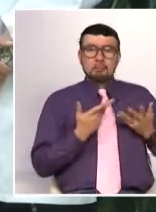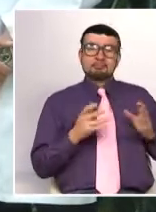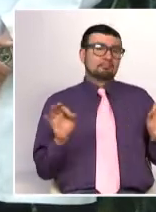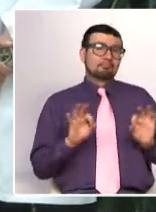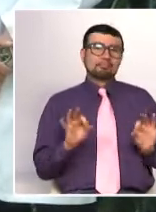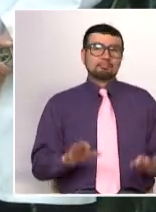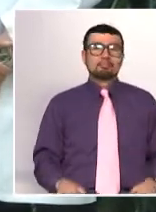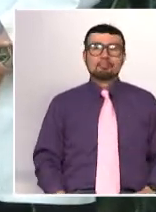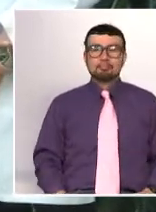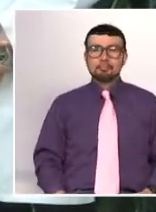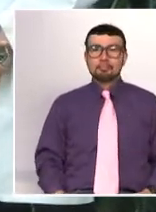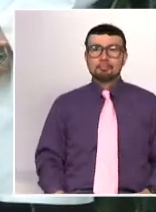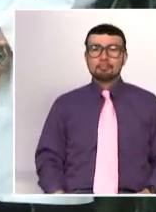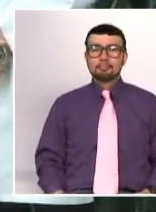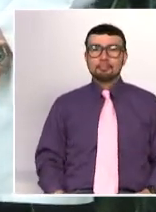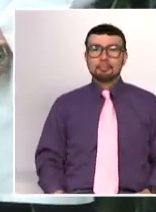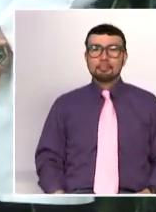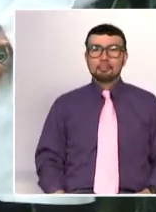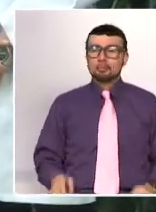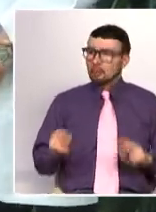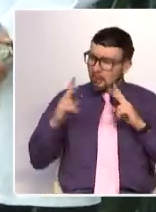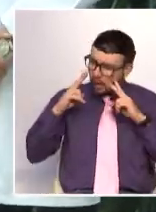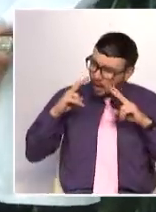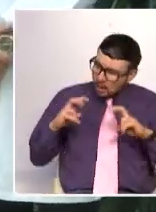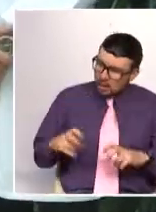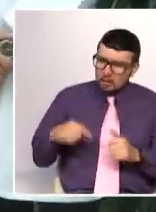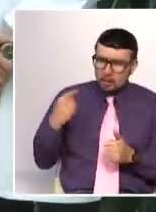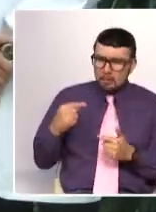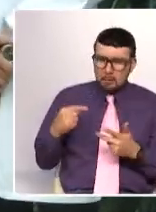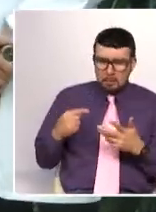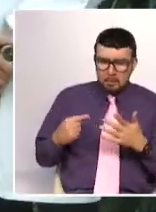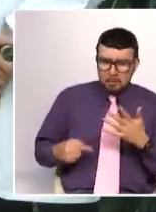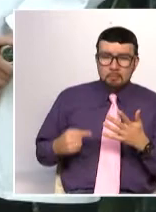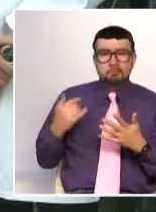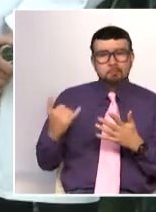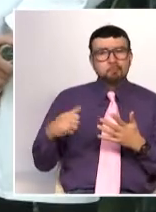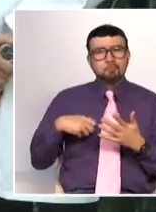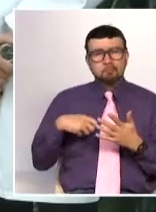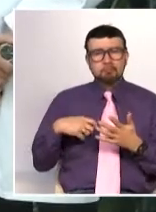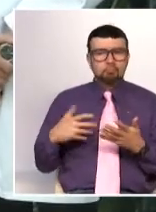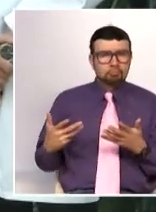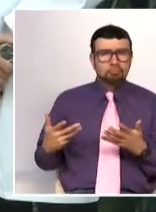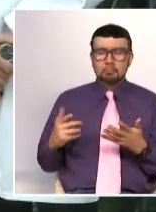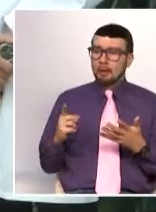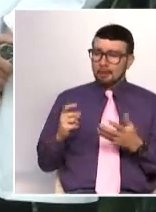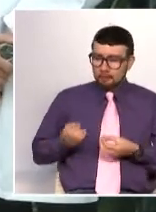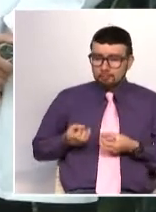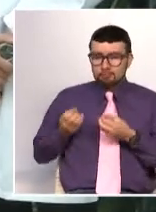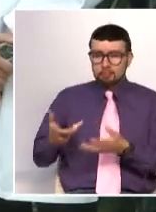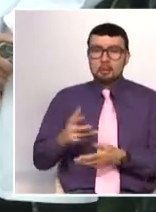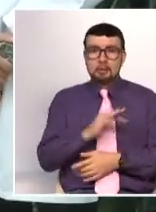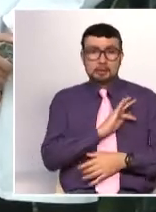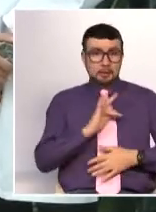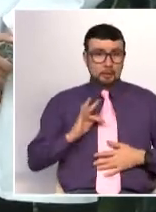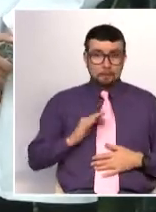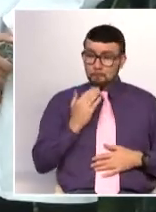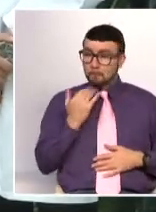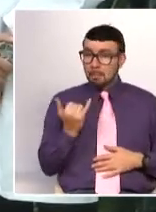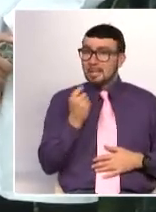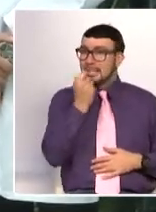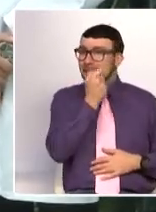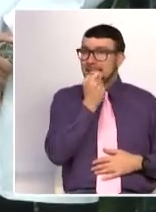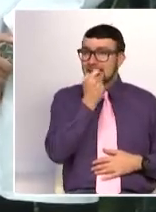hablando ha analizado todos estos casos ya entramos a procesos terapéuticos entonces la odontología